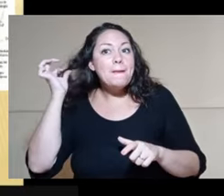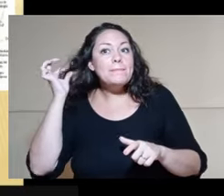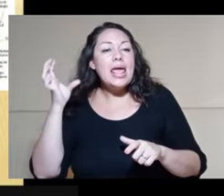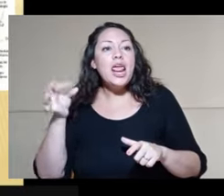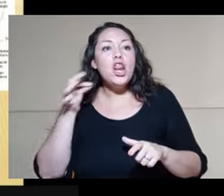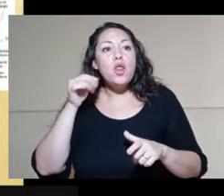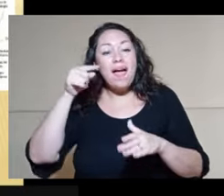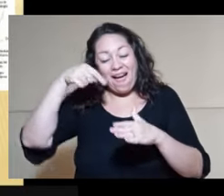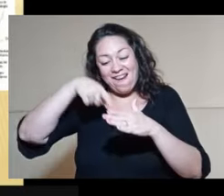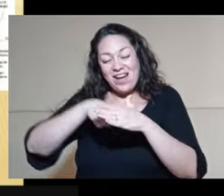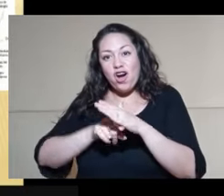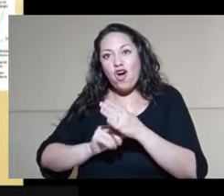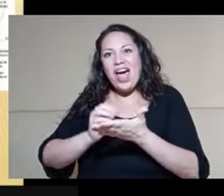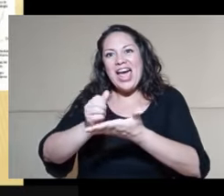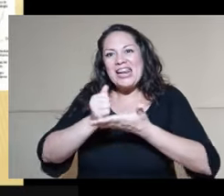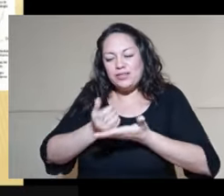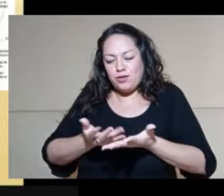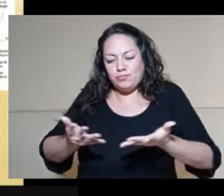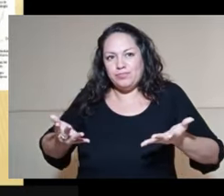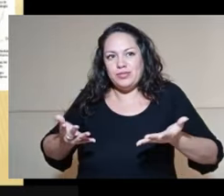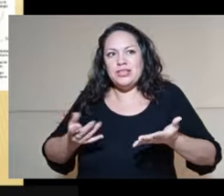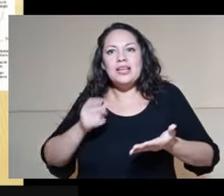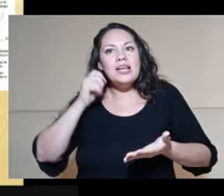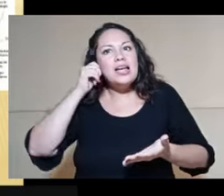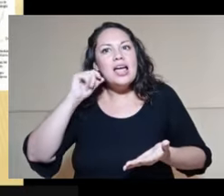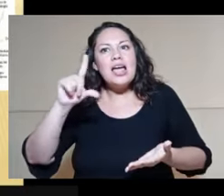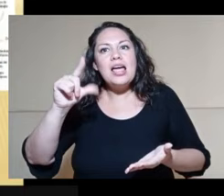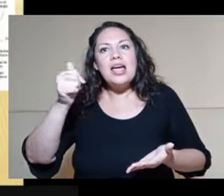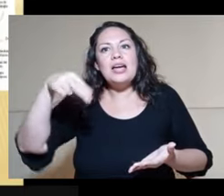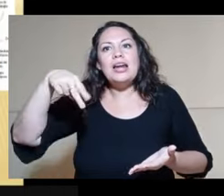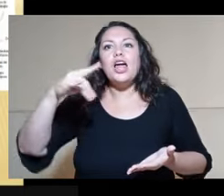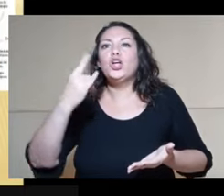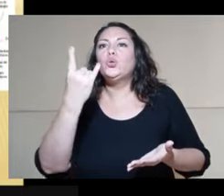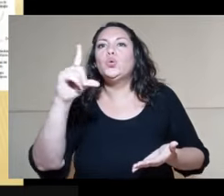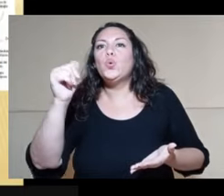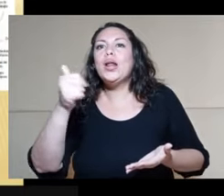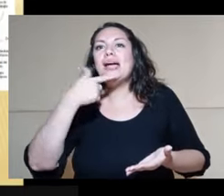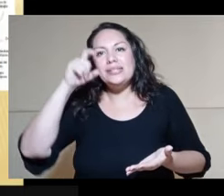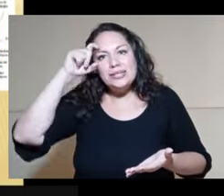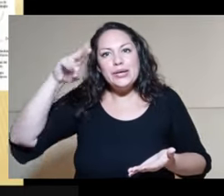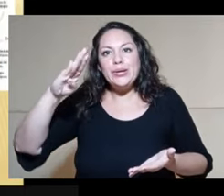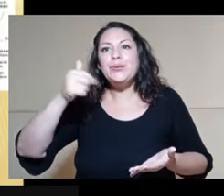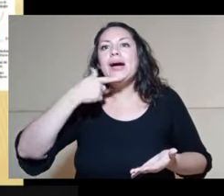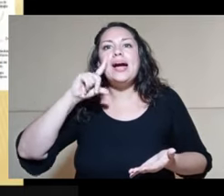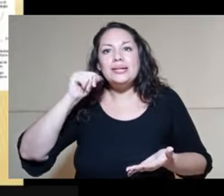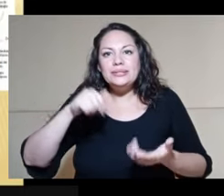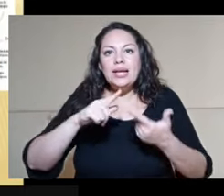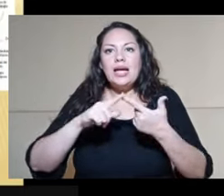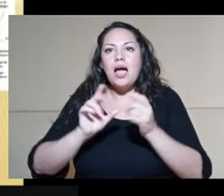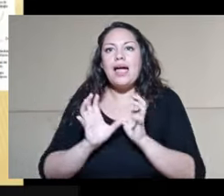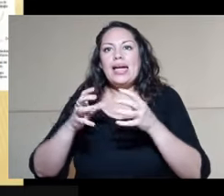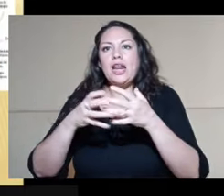del epidermis, el pelo, y ahí abajo tenemos todos estos receptores. ¿Ah? La glándula sebácea, ¿ah? El corpúsculo de